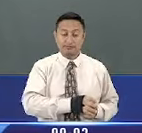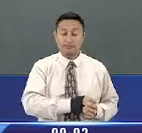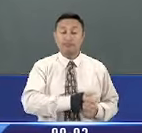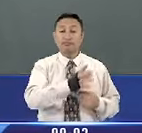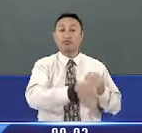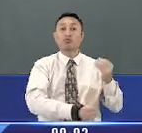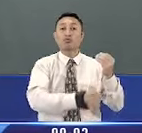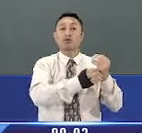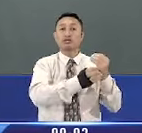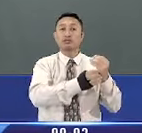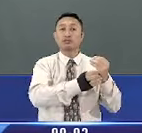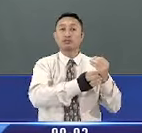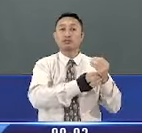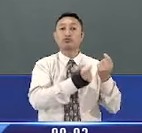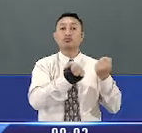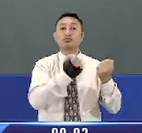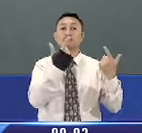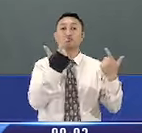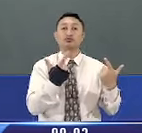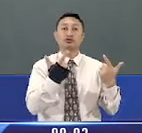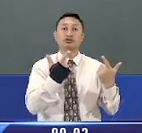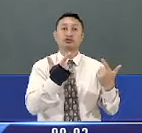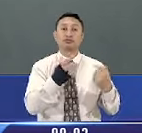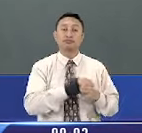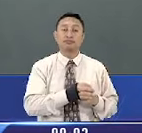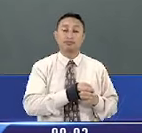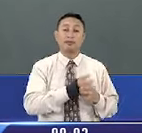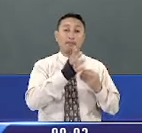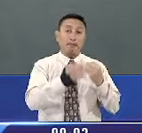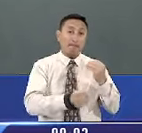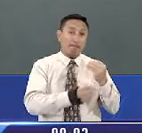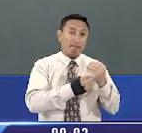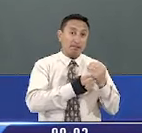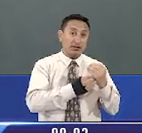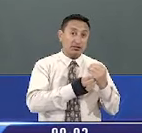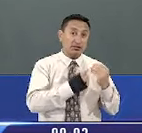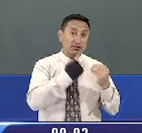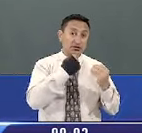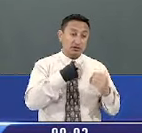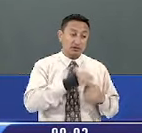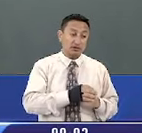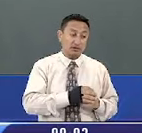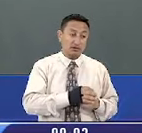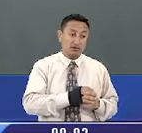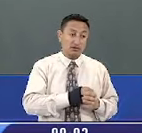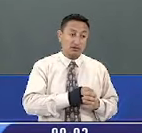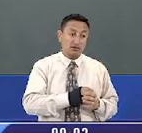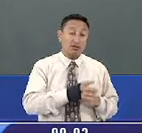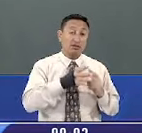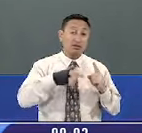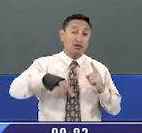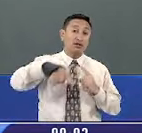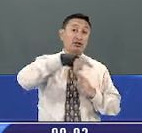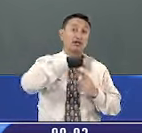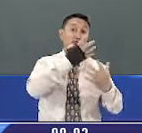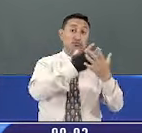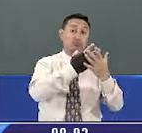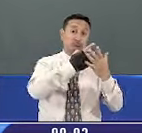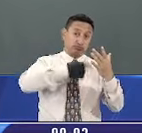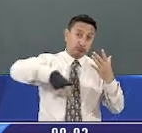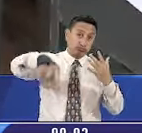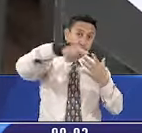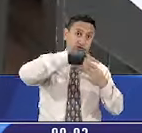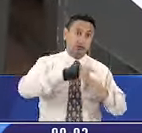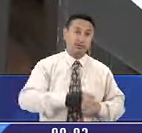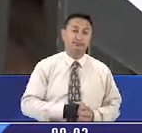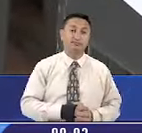agregar el control de armas, pero ahora se establece que se lo haga en los alrededores de los centros de privación de